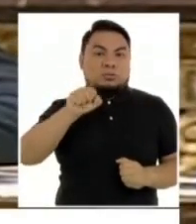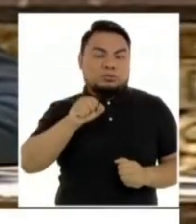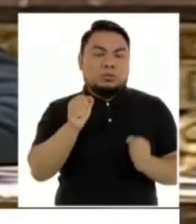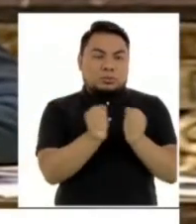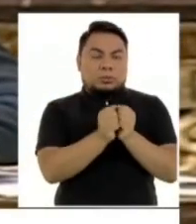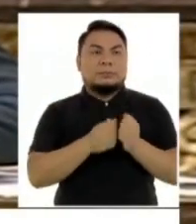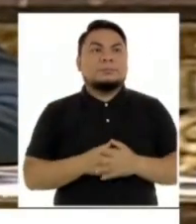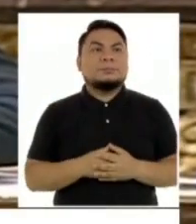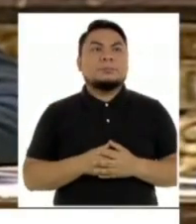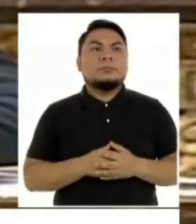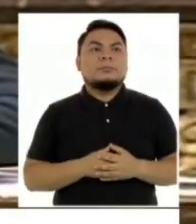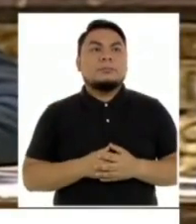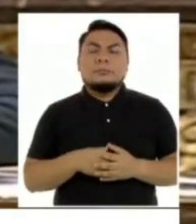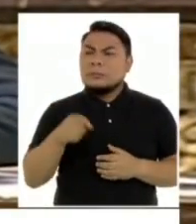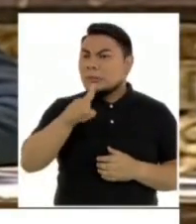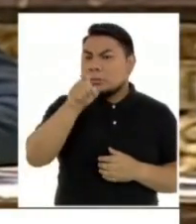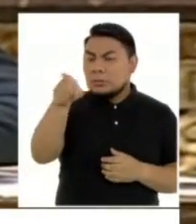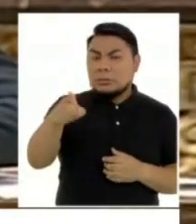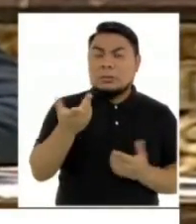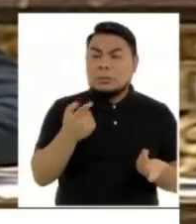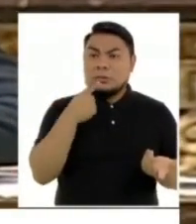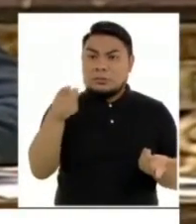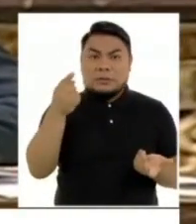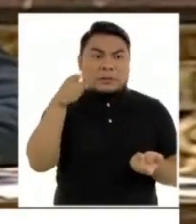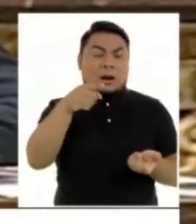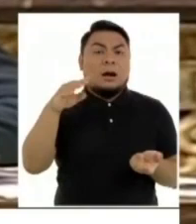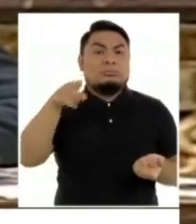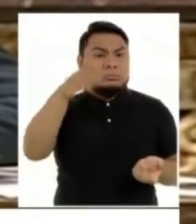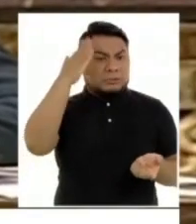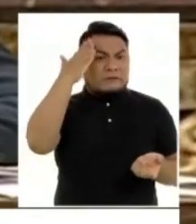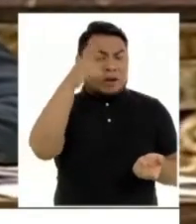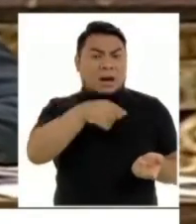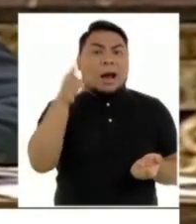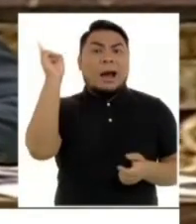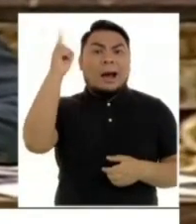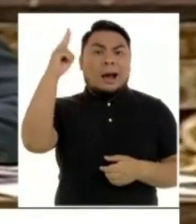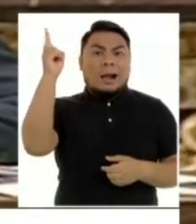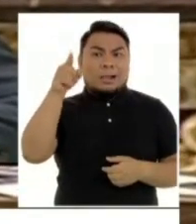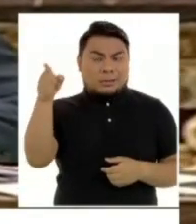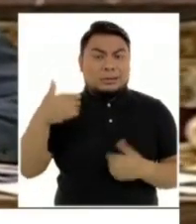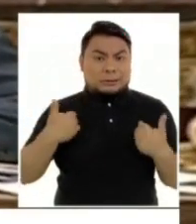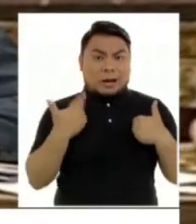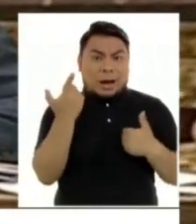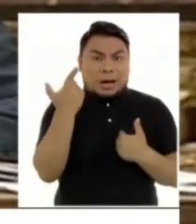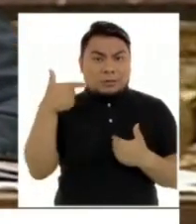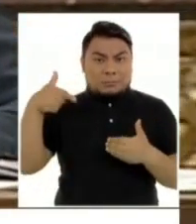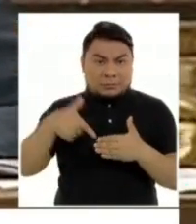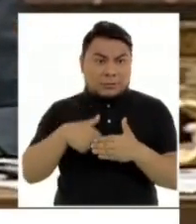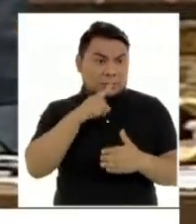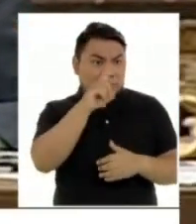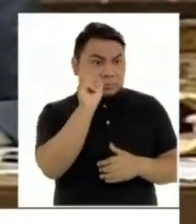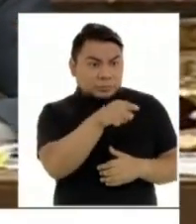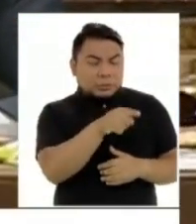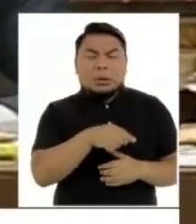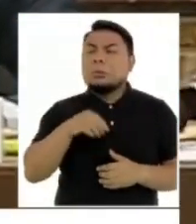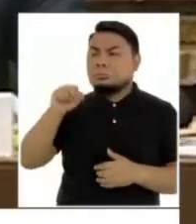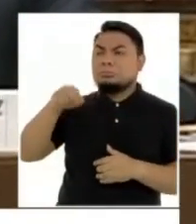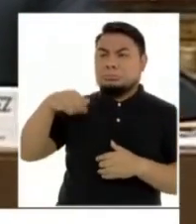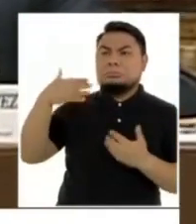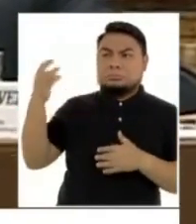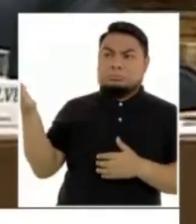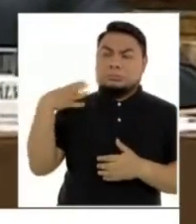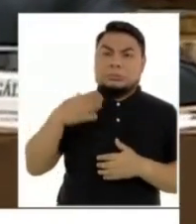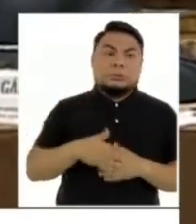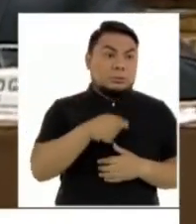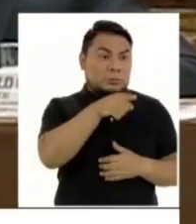le informaron que el doctor García tenía armas? Sí. Sí le informaron. ¿El comando le dio a usted un